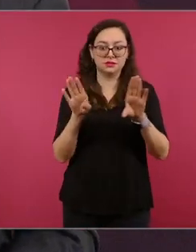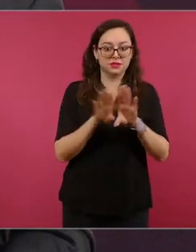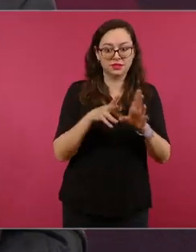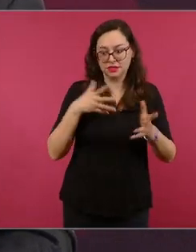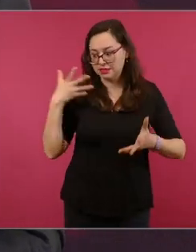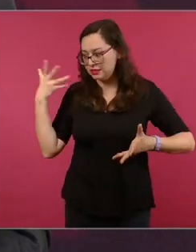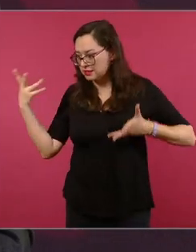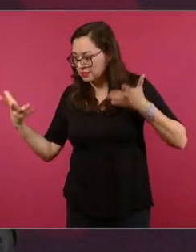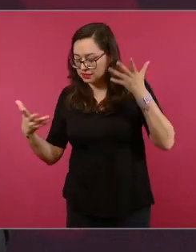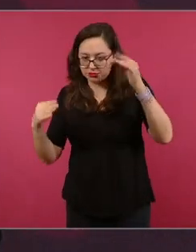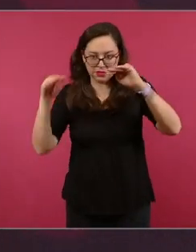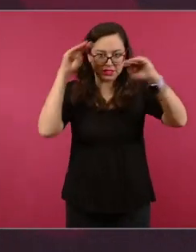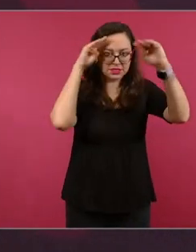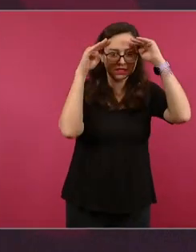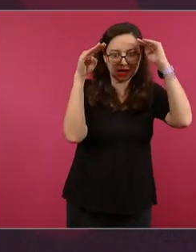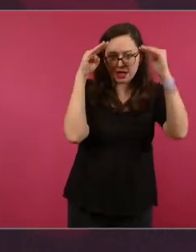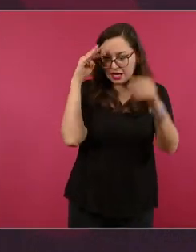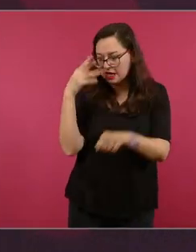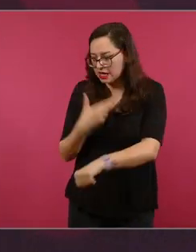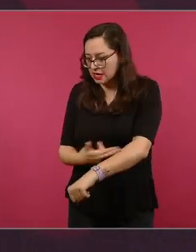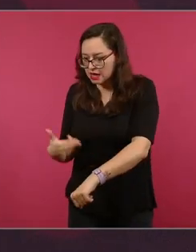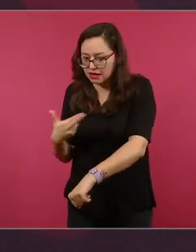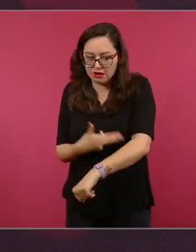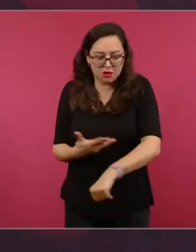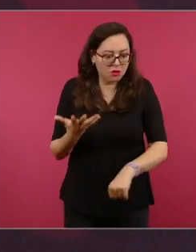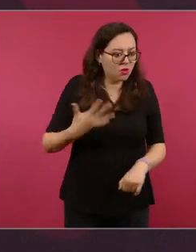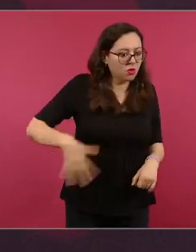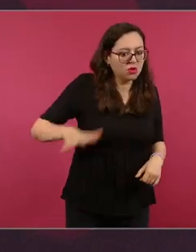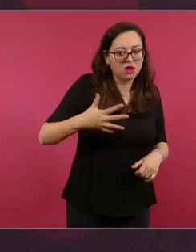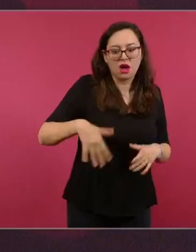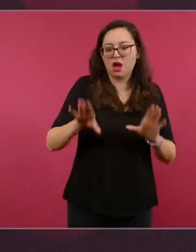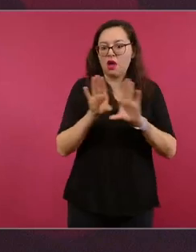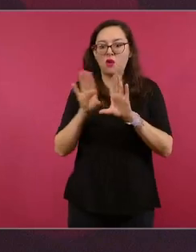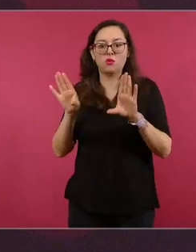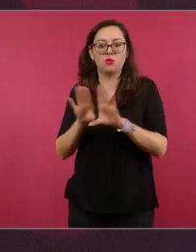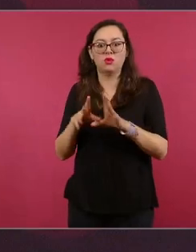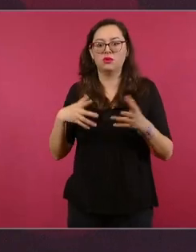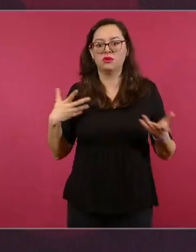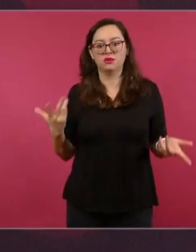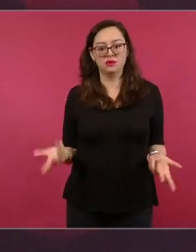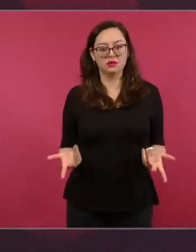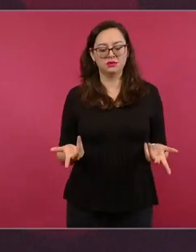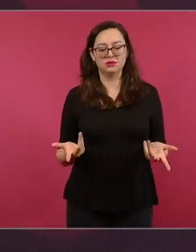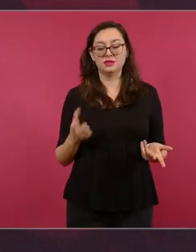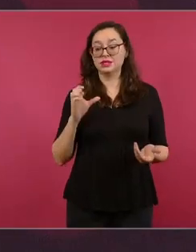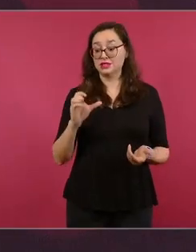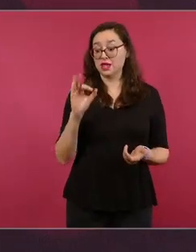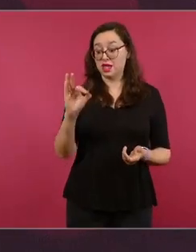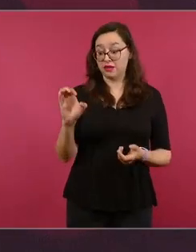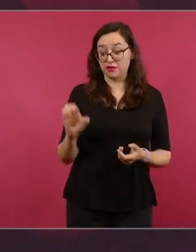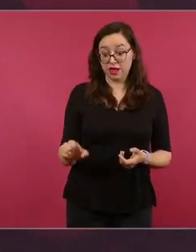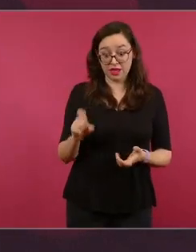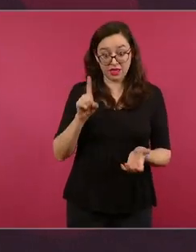cómo fortalecer a la Comisión Federal de Electricidad. Quiero agradecerle mucho a los trabajadores